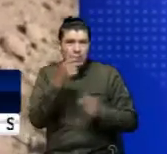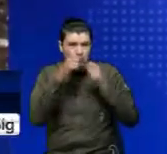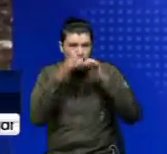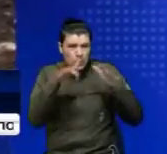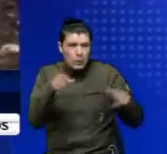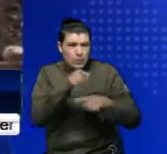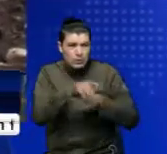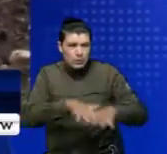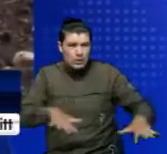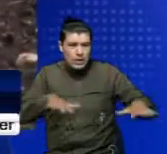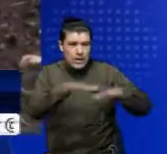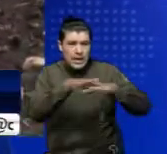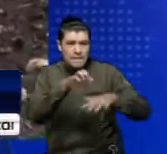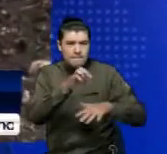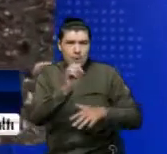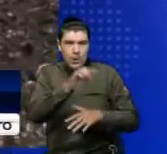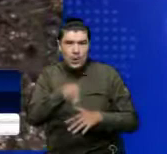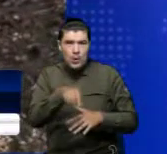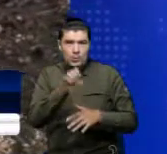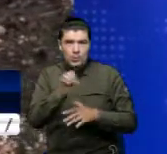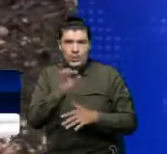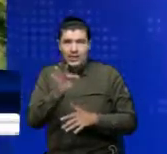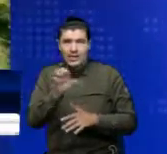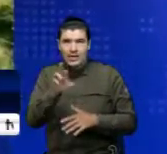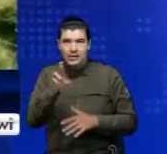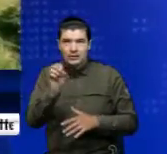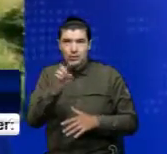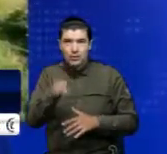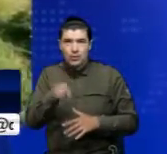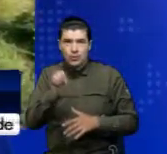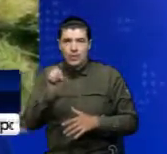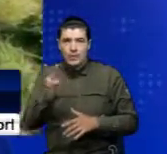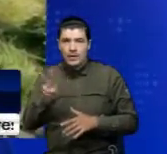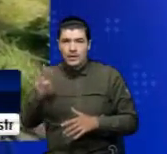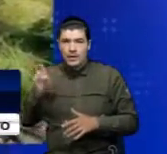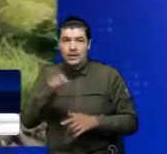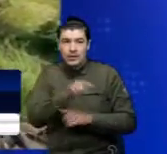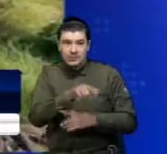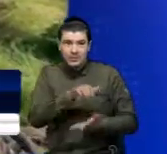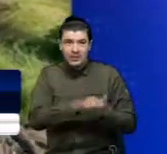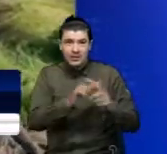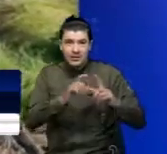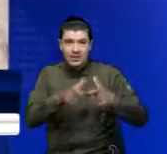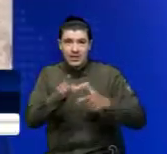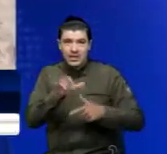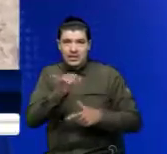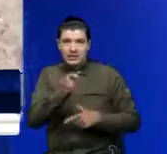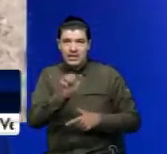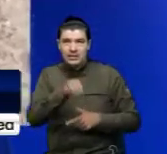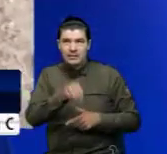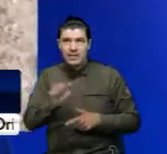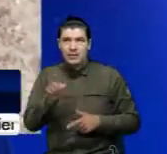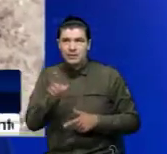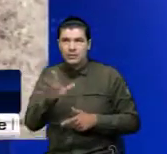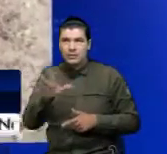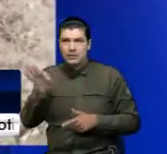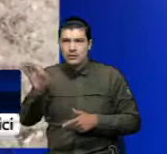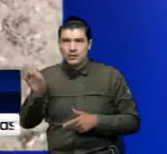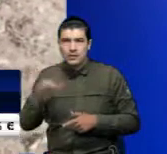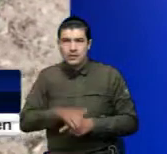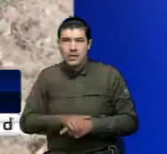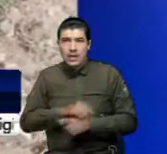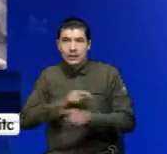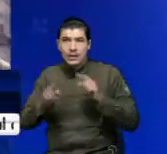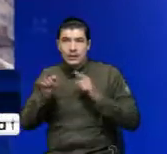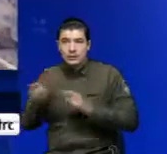en el sector conocido como Pozo Tesoro 29, el cual pertenece al mismo bloque del Pozo Lizama 158. Ecopetrol